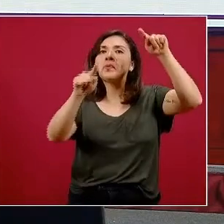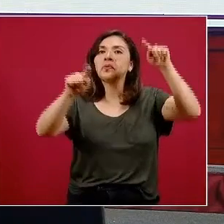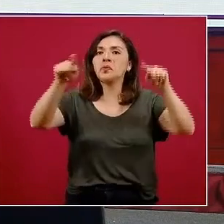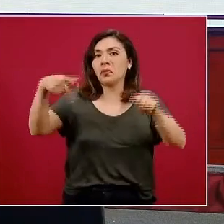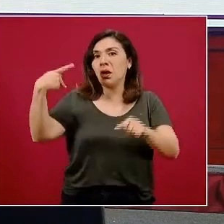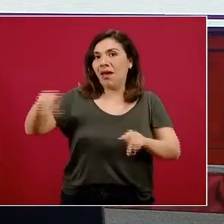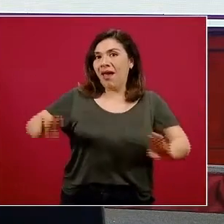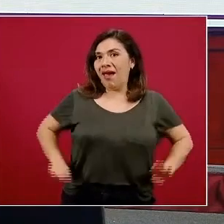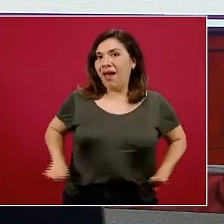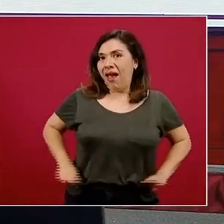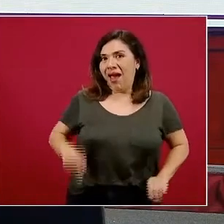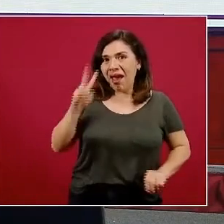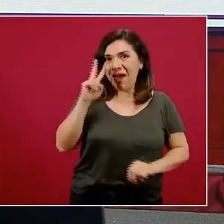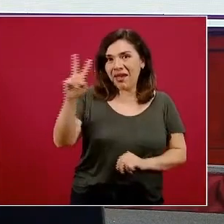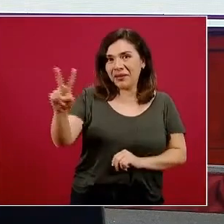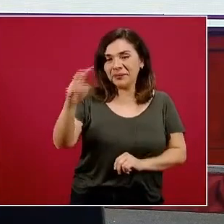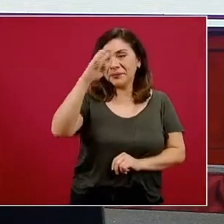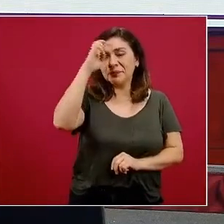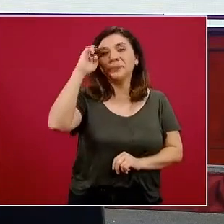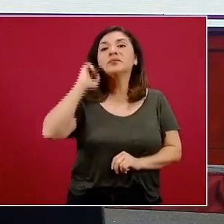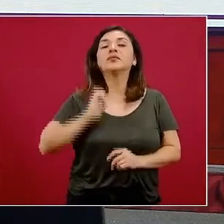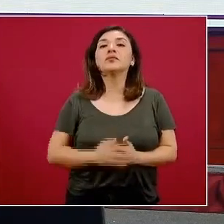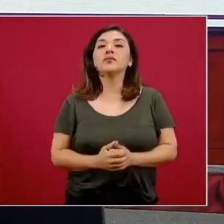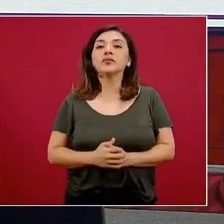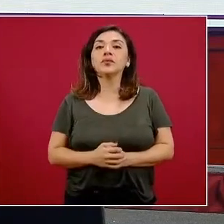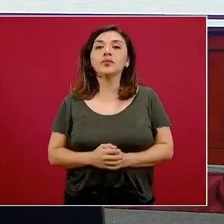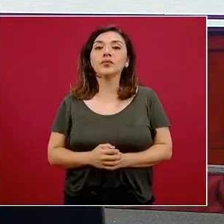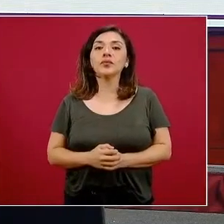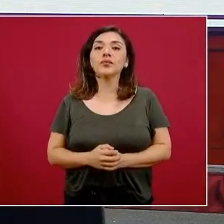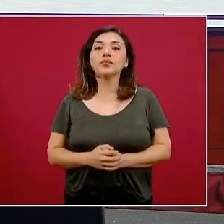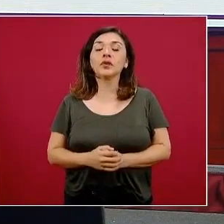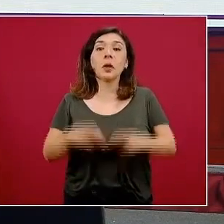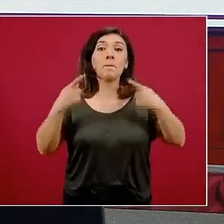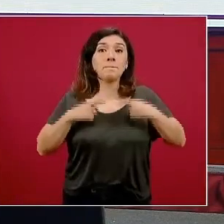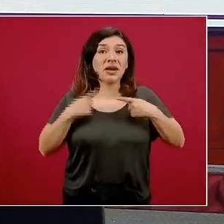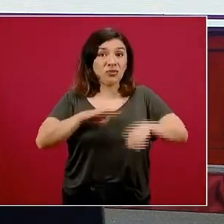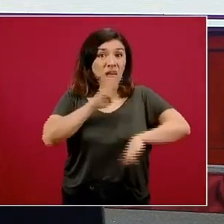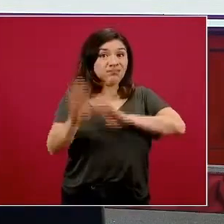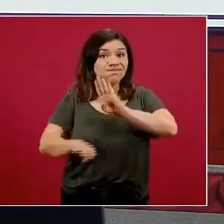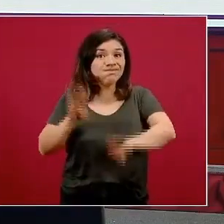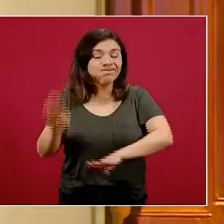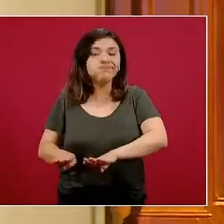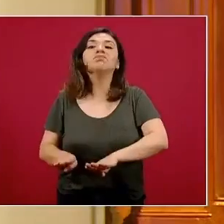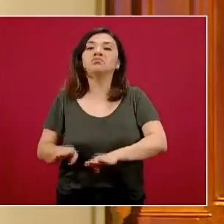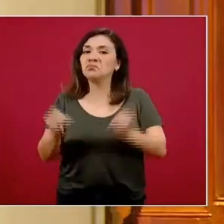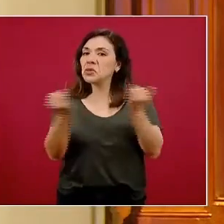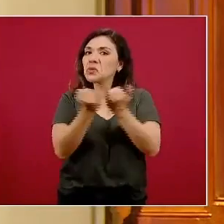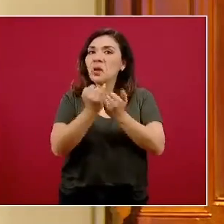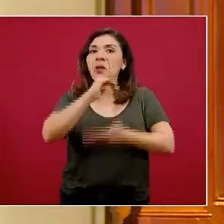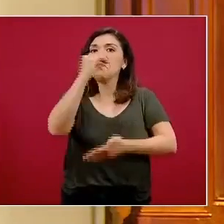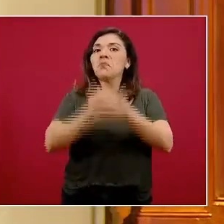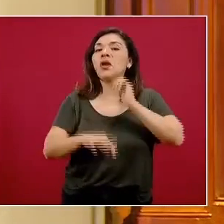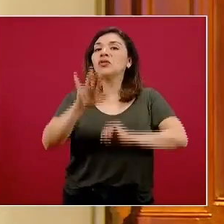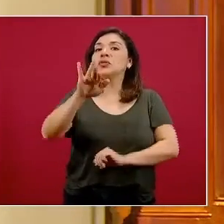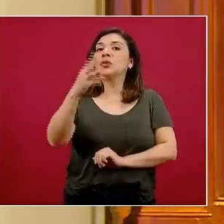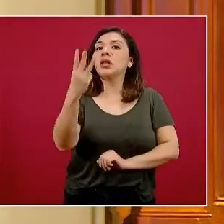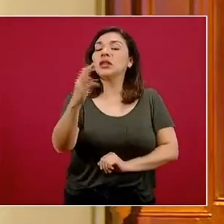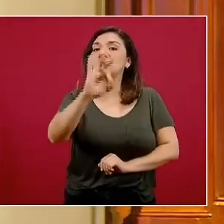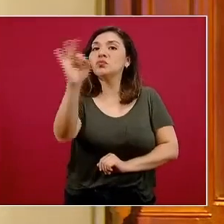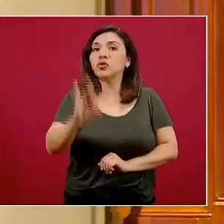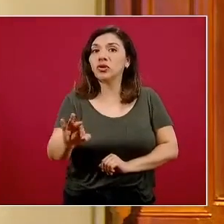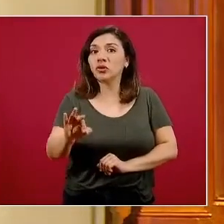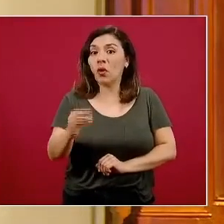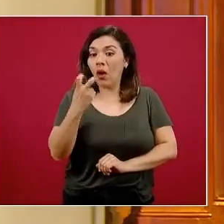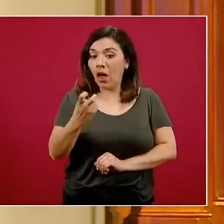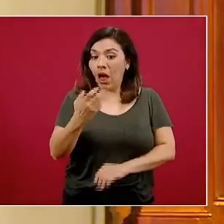esta tendencia descendente que vemos. Las defunciones también, menos 53% en esta